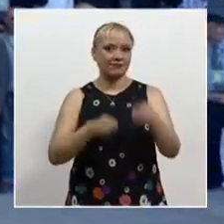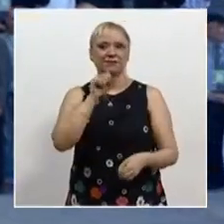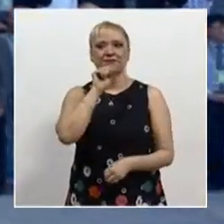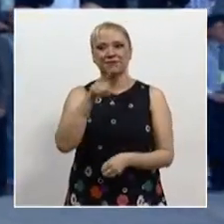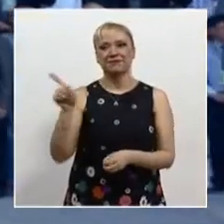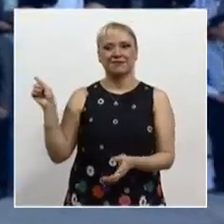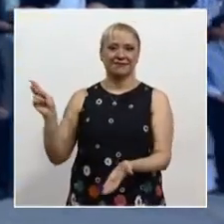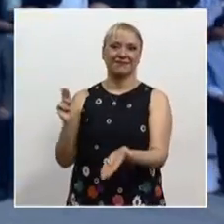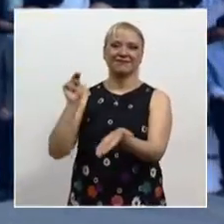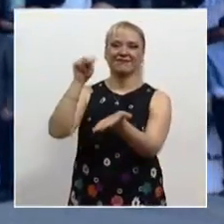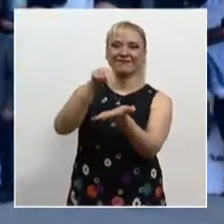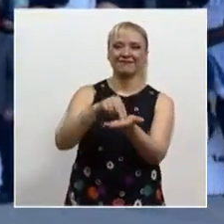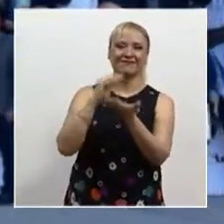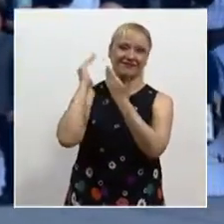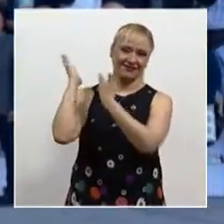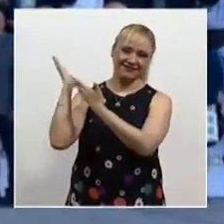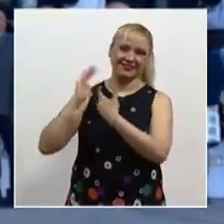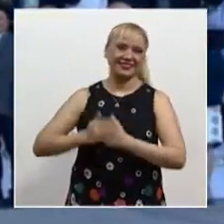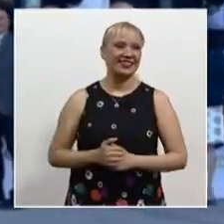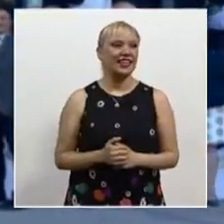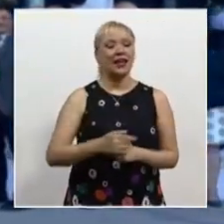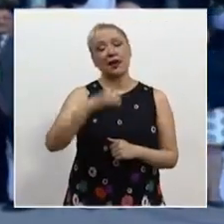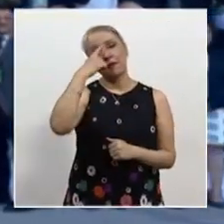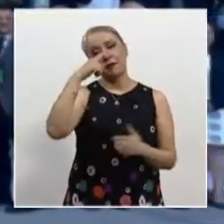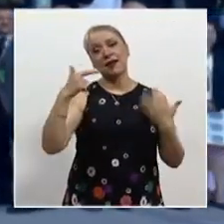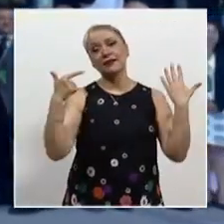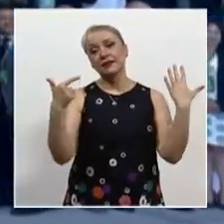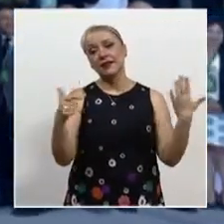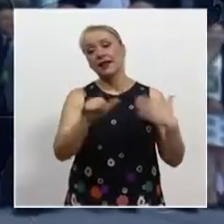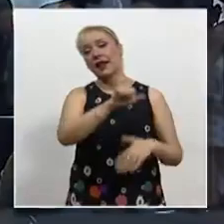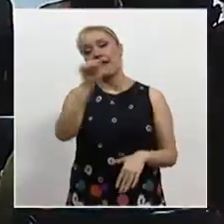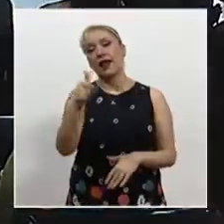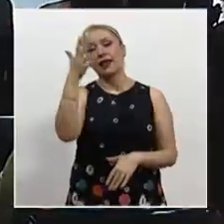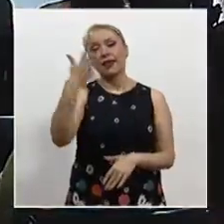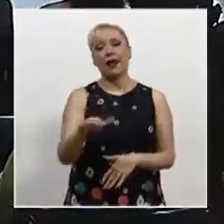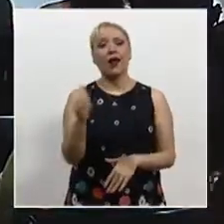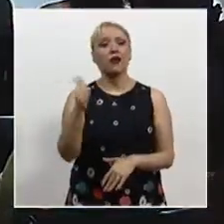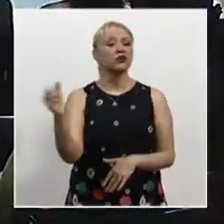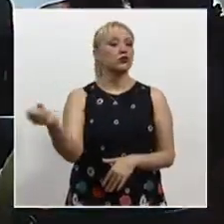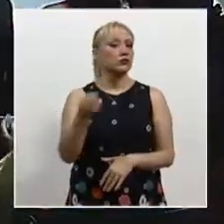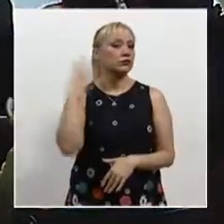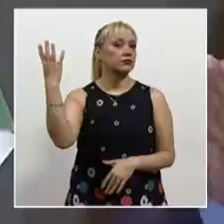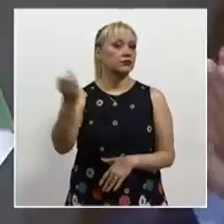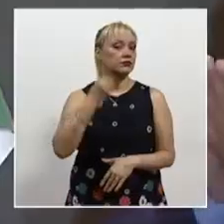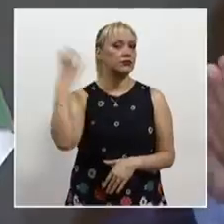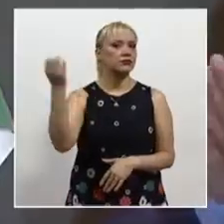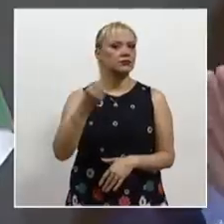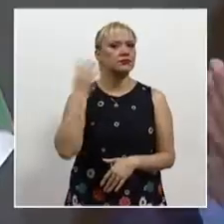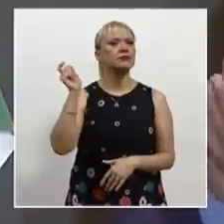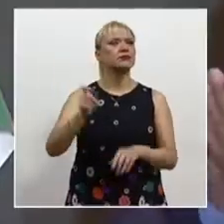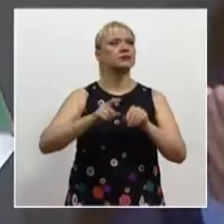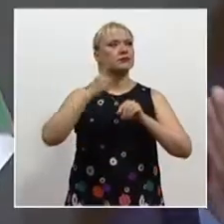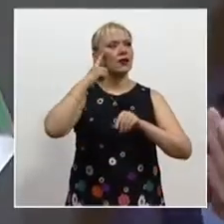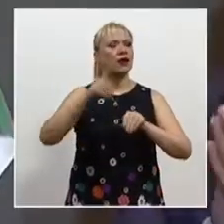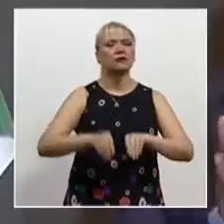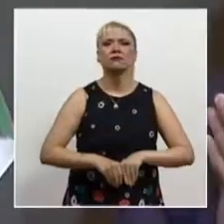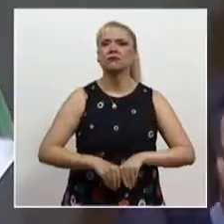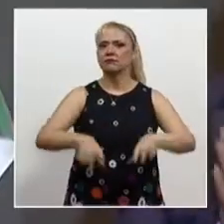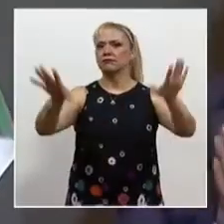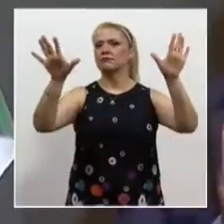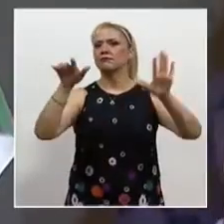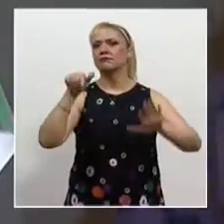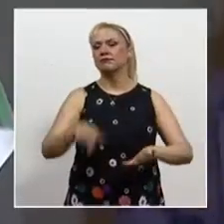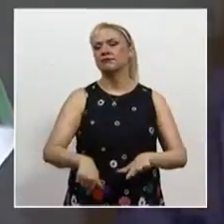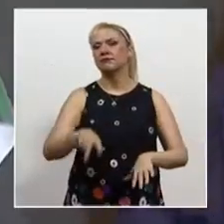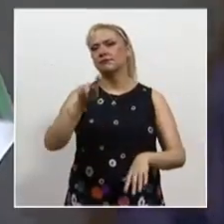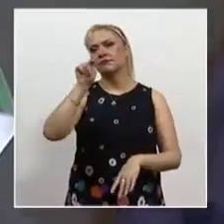Poder Judicial de la Federación. Se llevará a cabo del 7 al 10 de agosto. Como parte de sus actividades será lanzada una declaratoria de medios